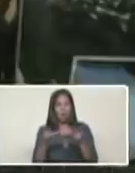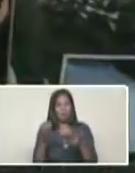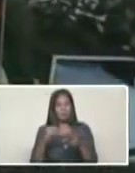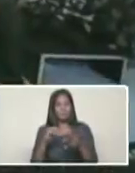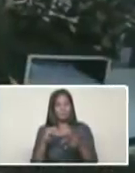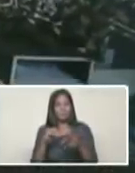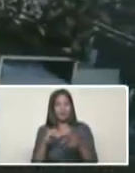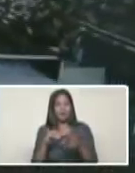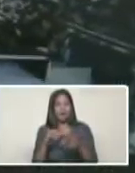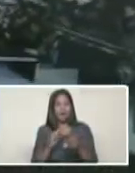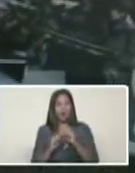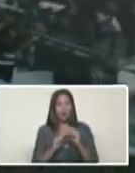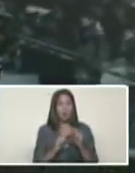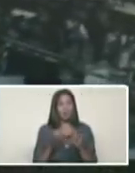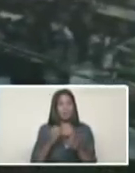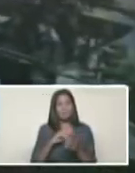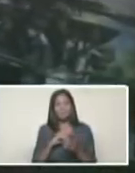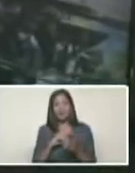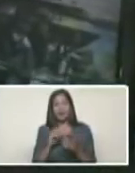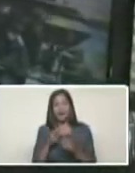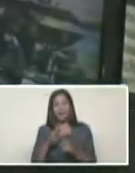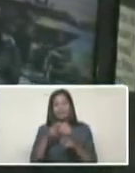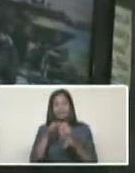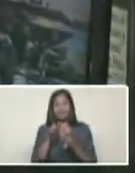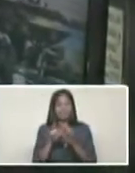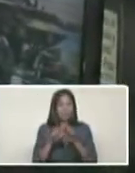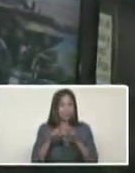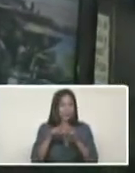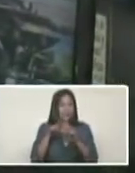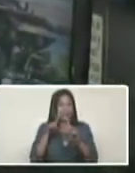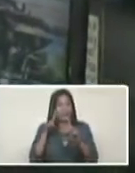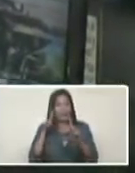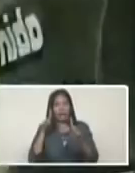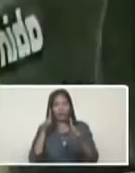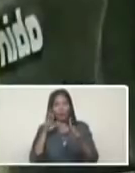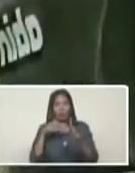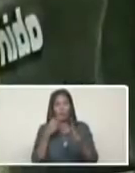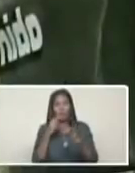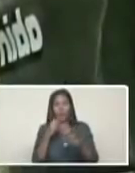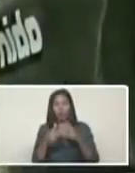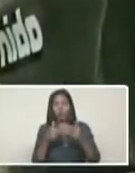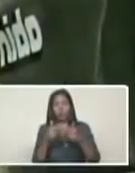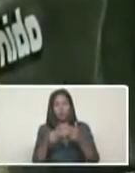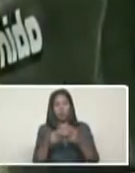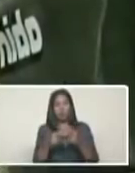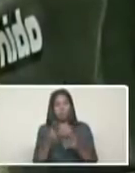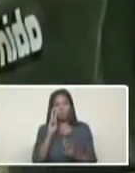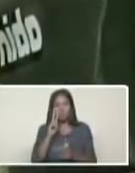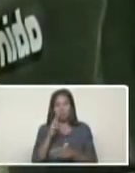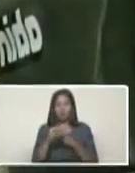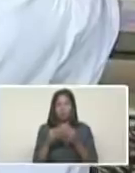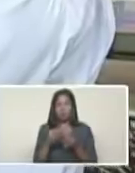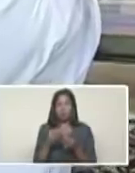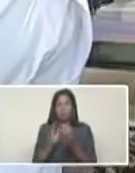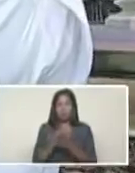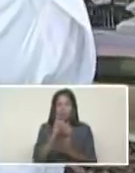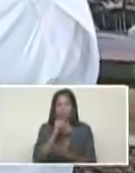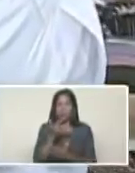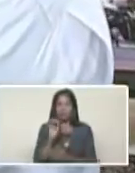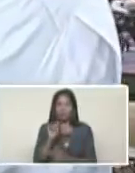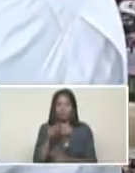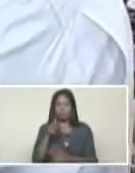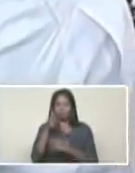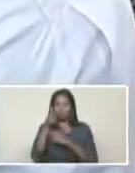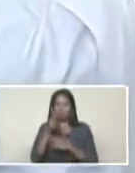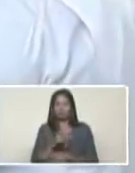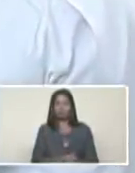y podemos operar a distancia y entrar en cualquier área construida para neutralizar cualquier tipo de enemigo. Bueno, ahí está.